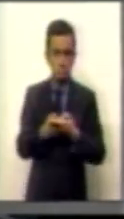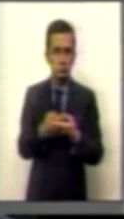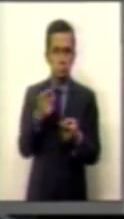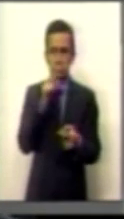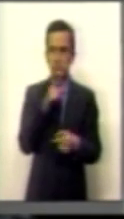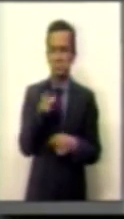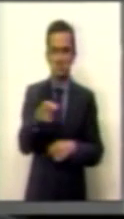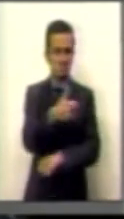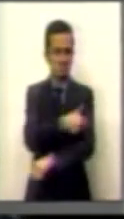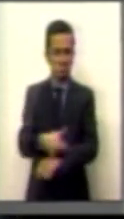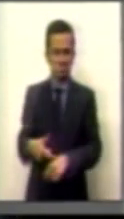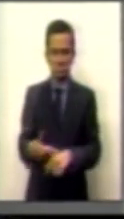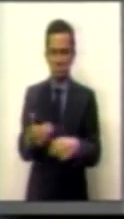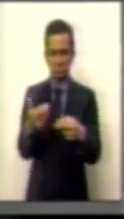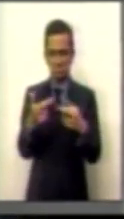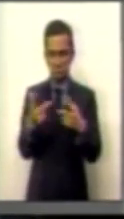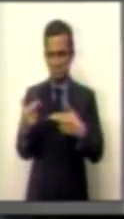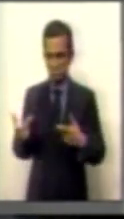de las familias.